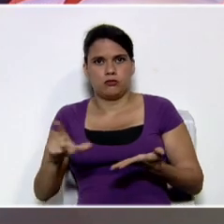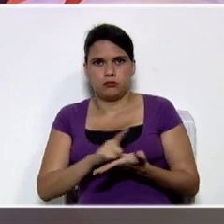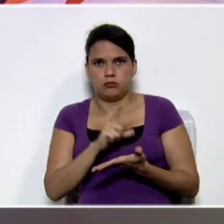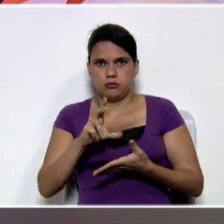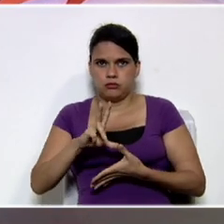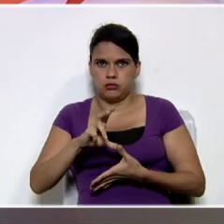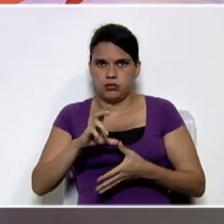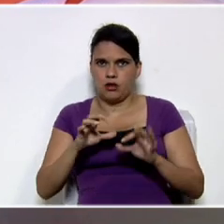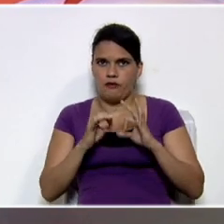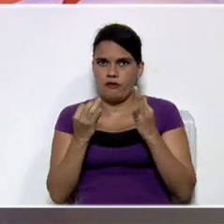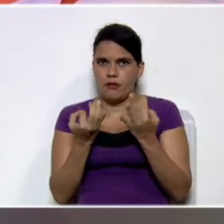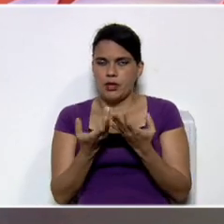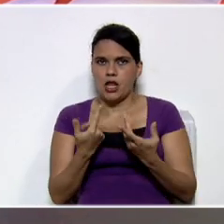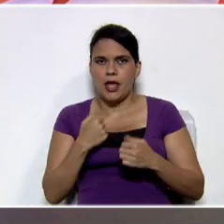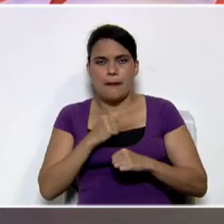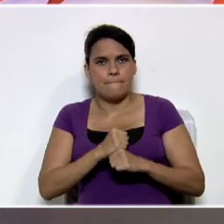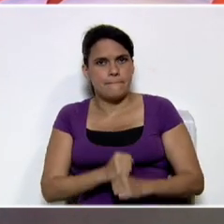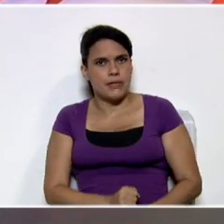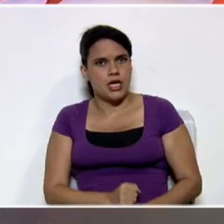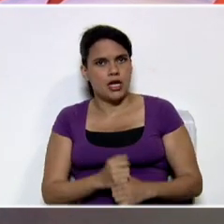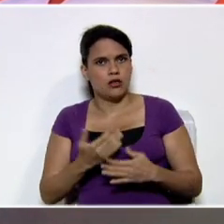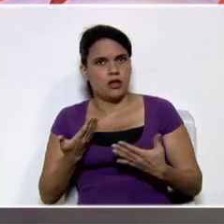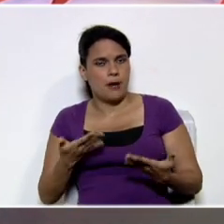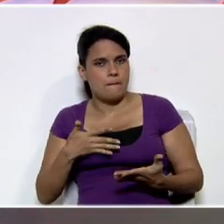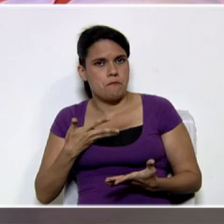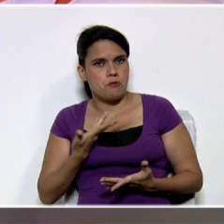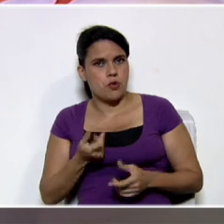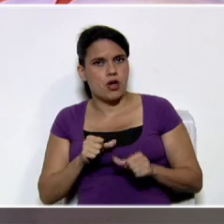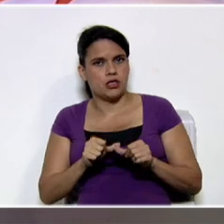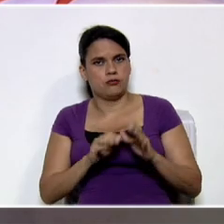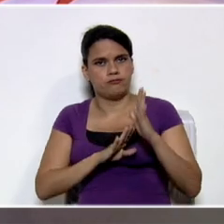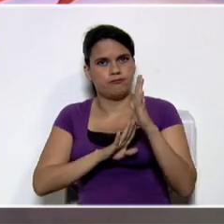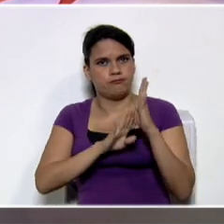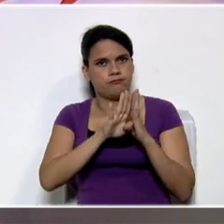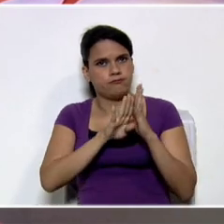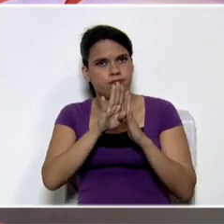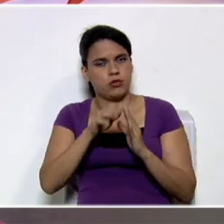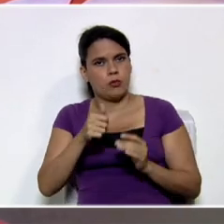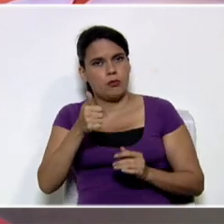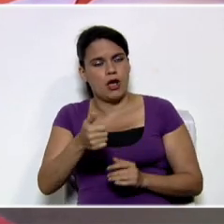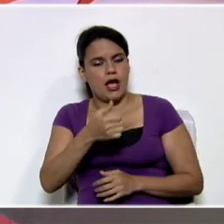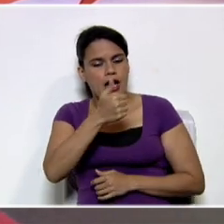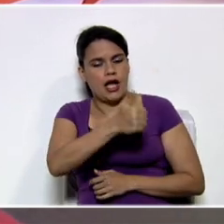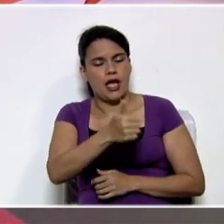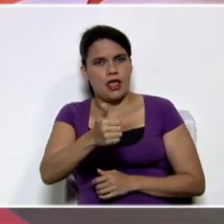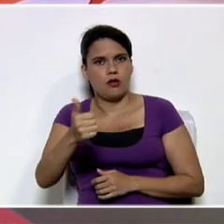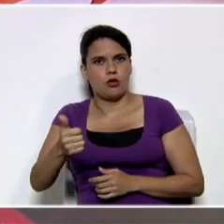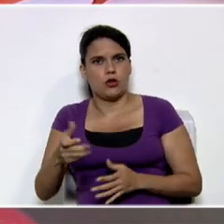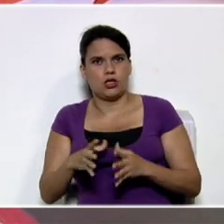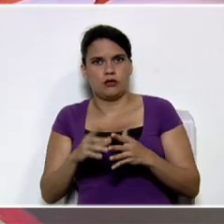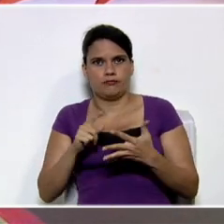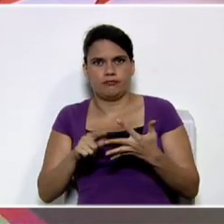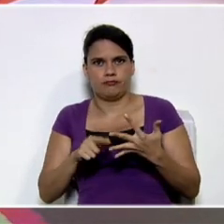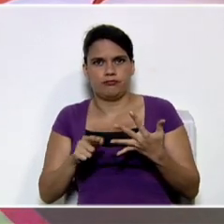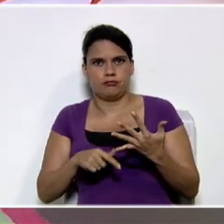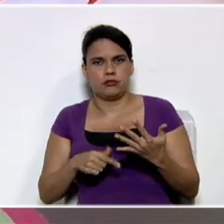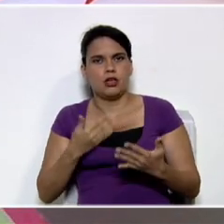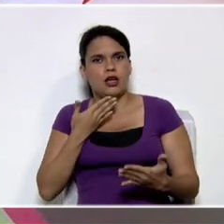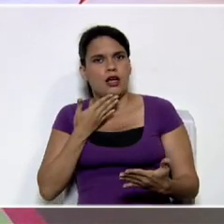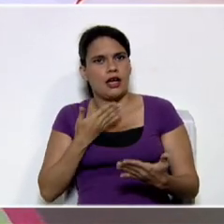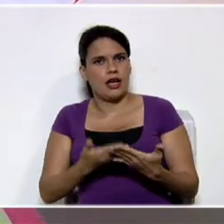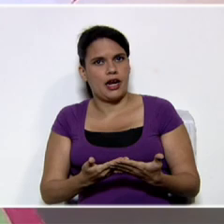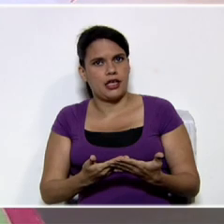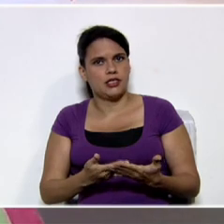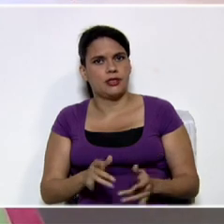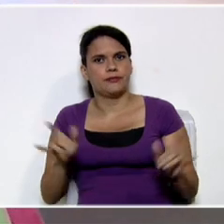y en familia, esperando que puedan seguir desarrollando aún más cada uno de estos contenidos. Muchísimas gracias. Quien